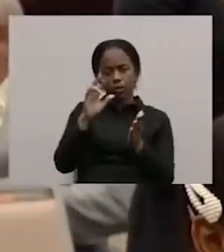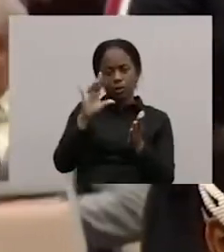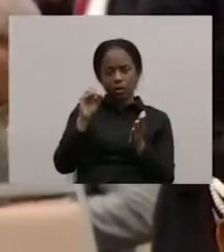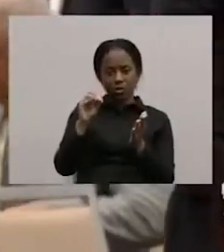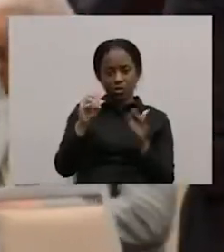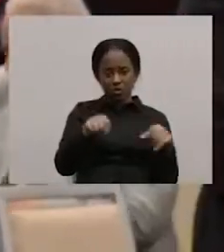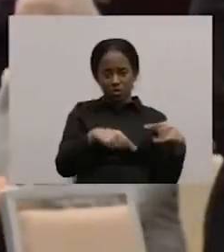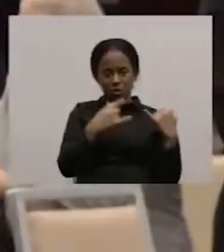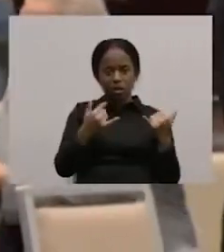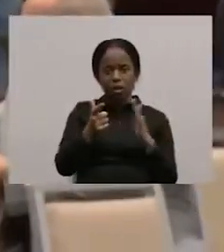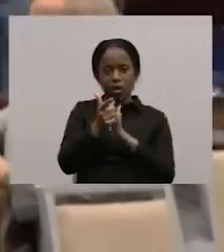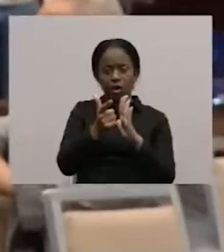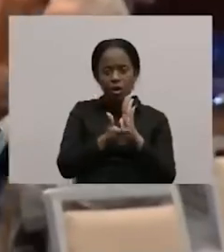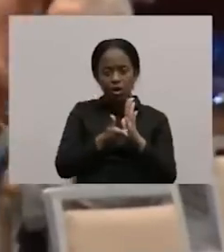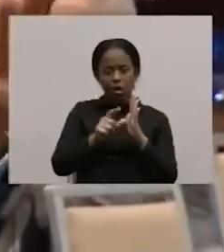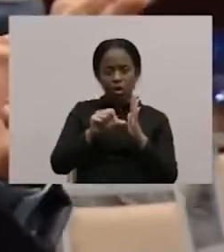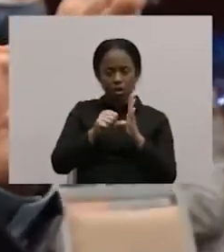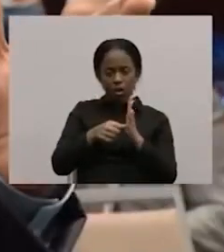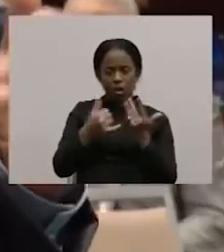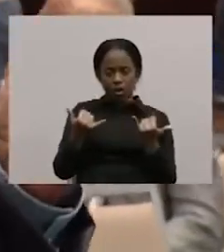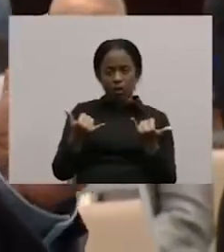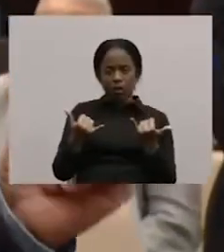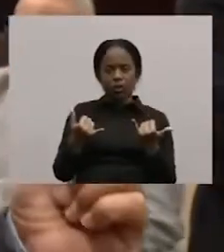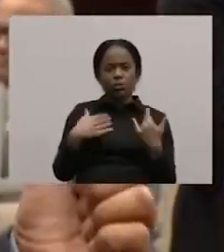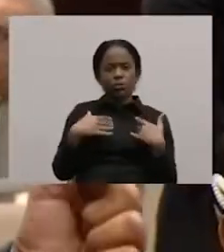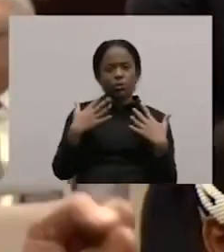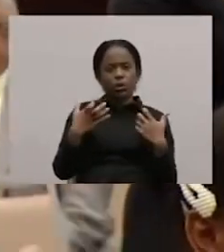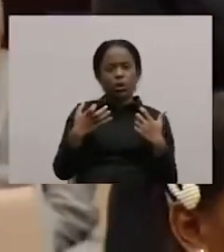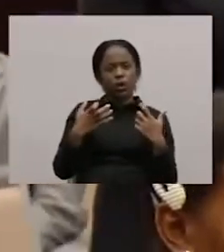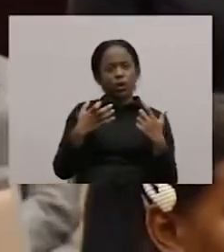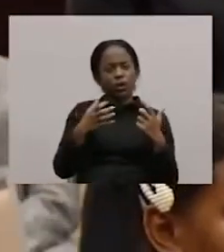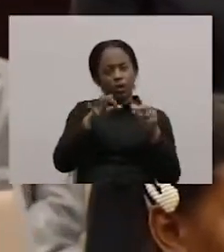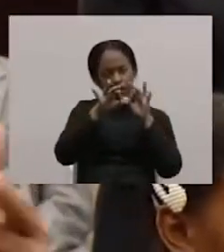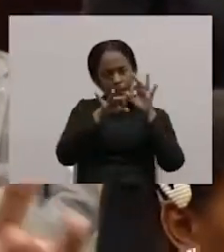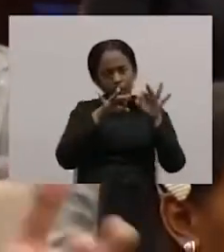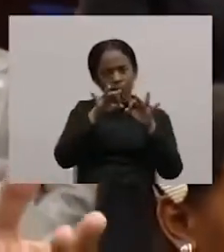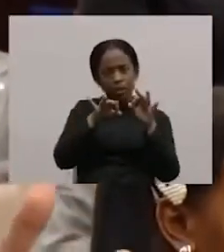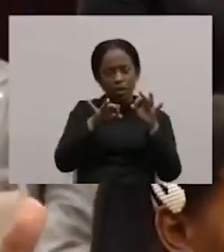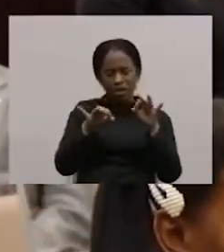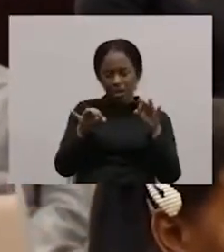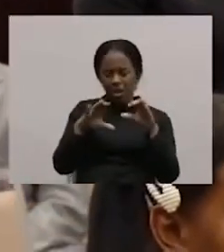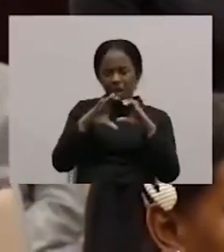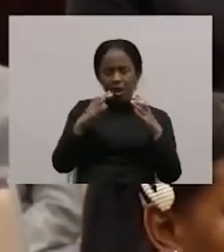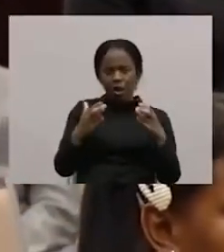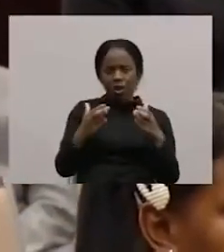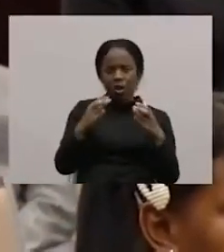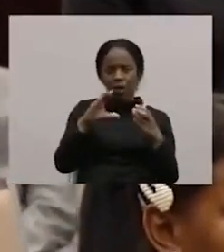Periodistas. Que lo que quiero apuntarle a Monegro es que no es que la colegiación